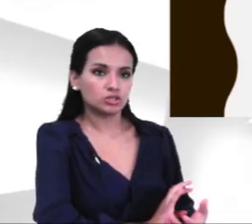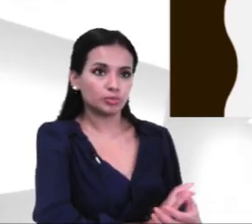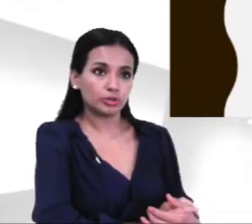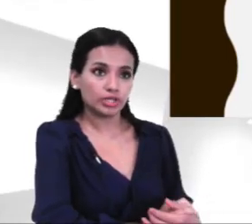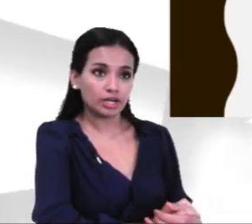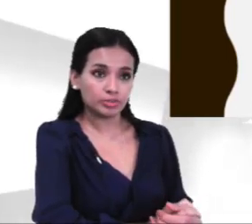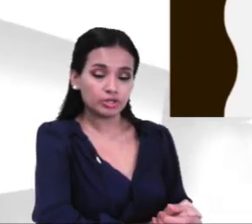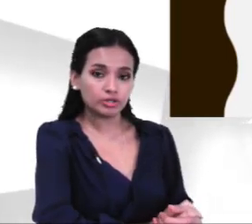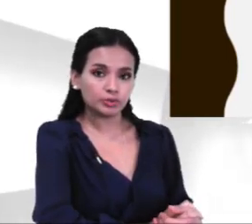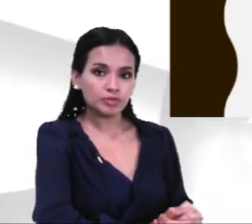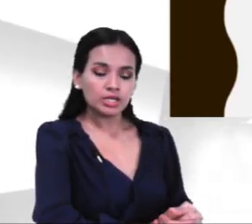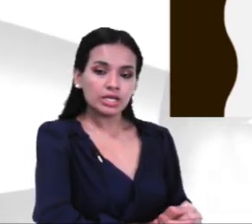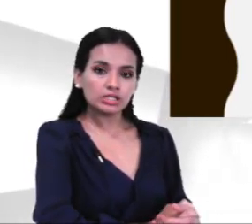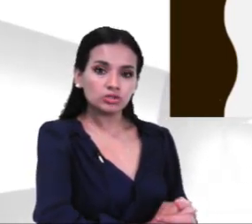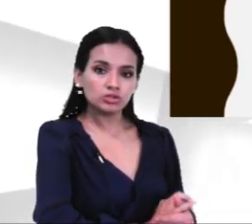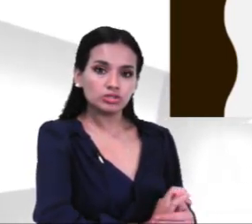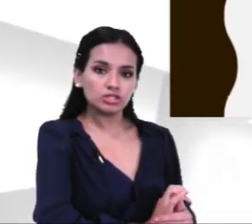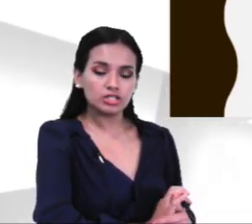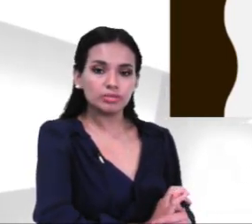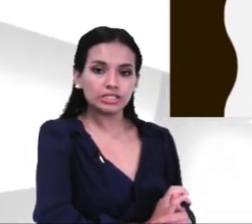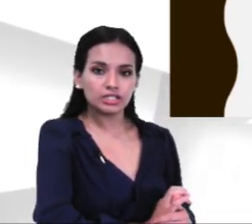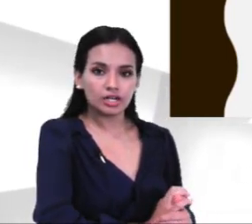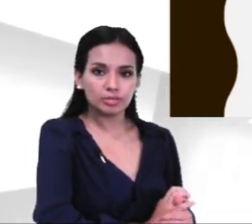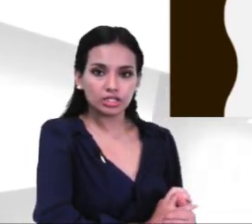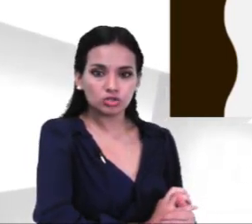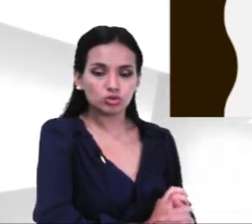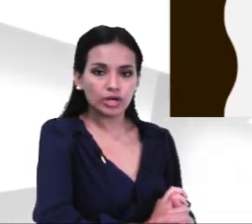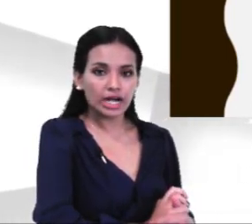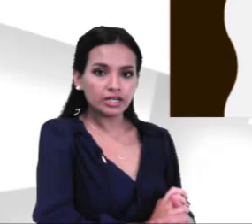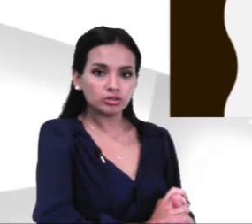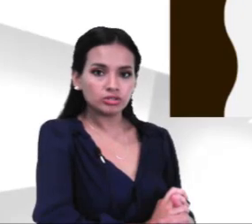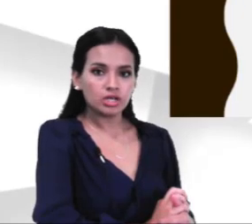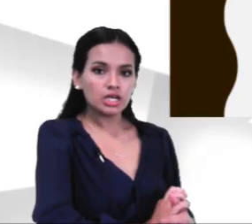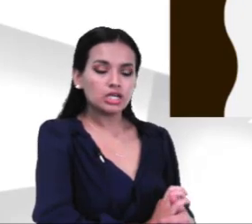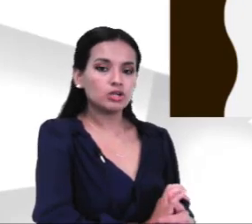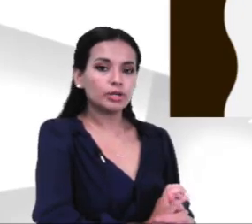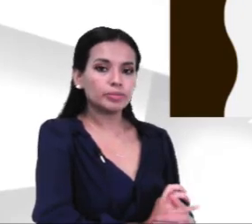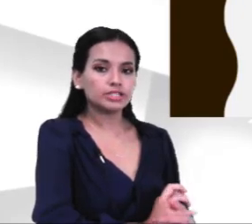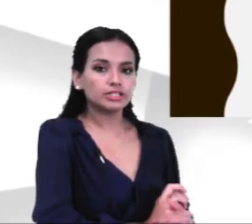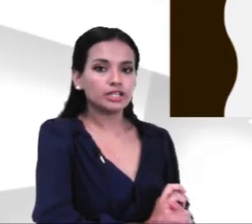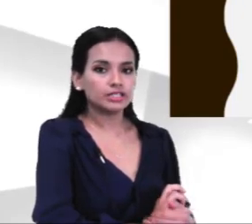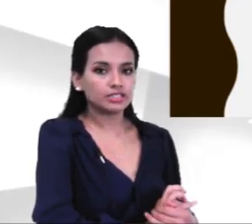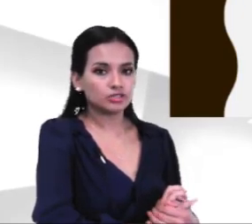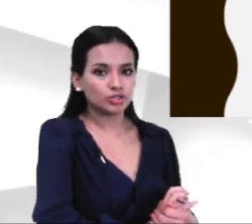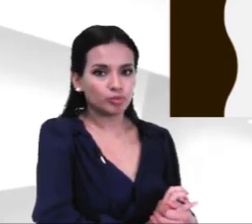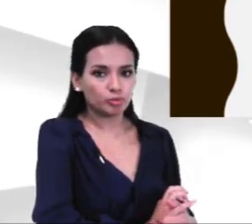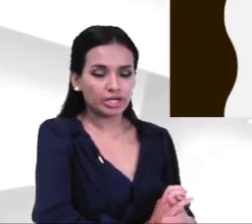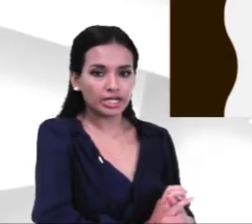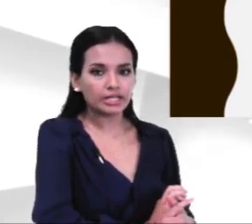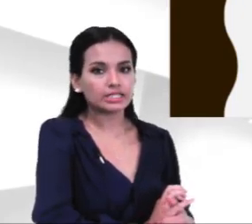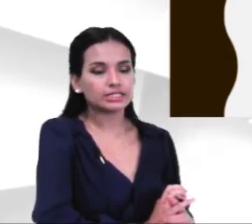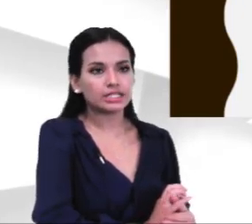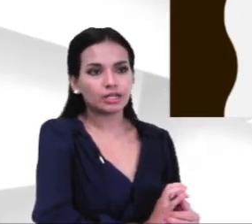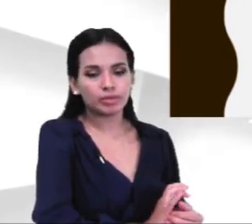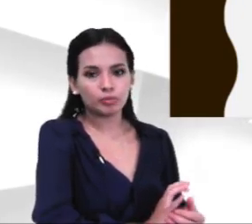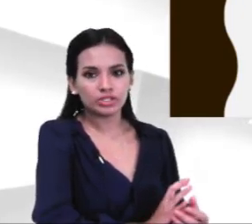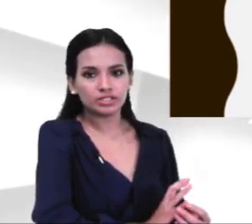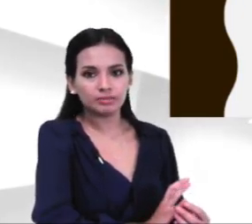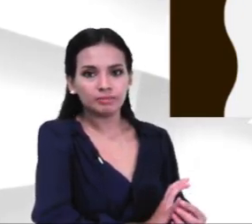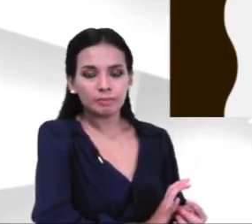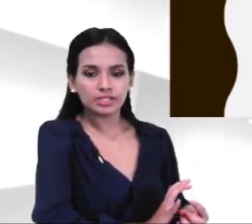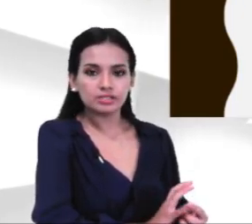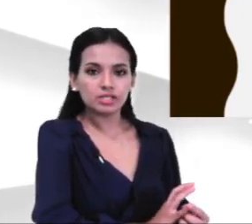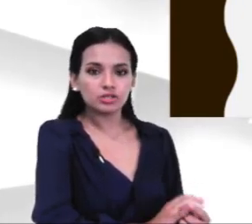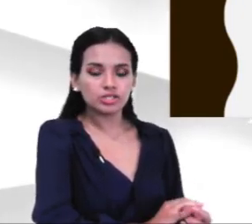y el trópico de capricornio estos climas generalmente son cálidos y no representan las estaciones muy marcadas nada más